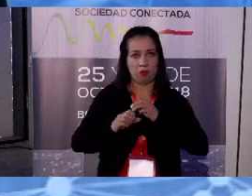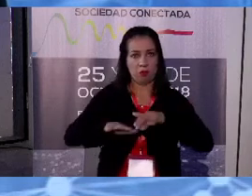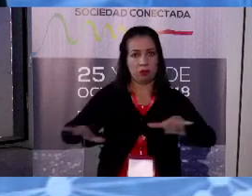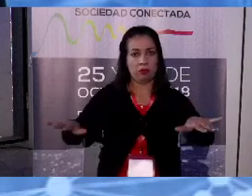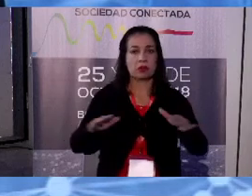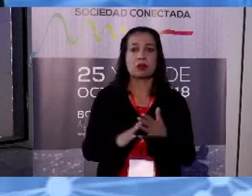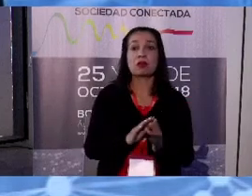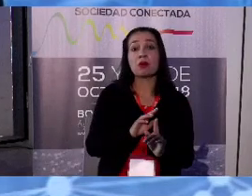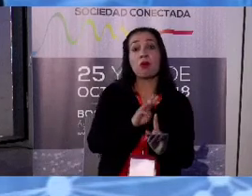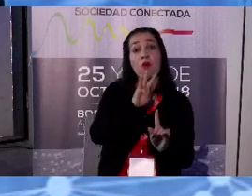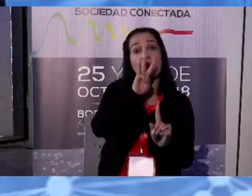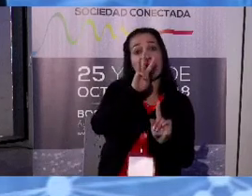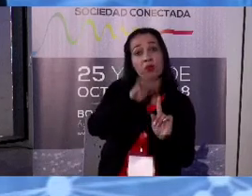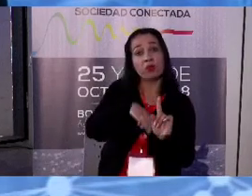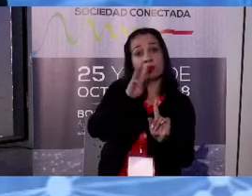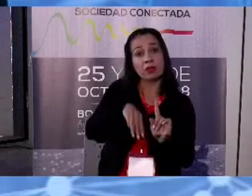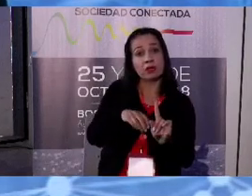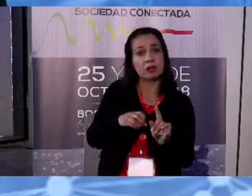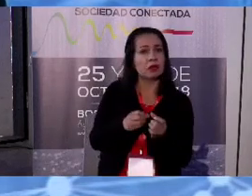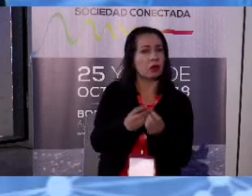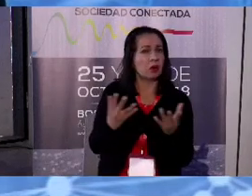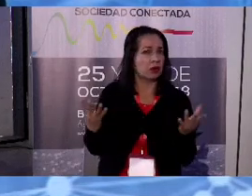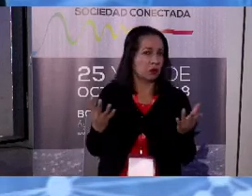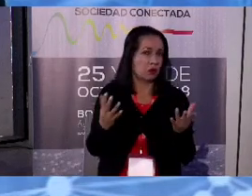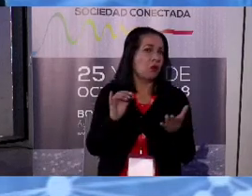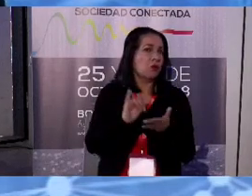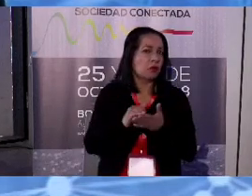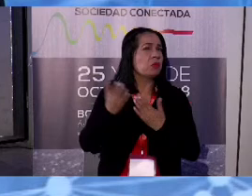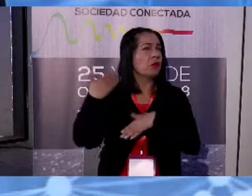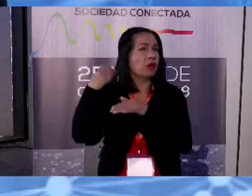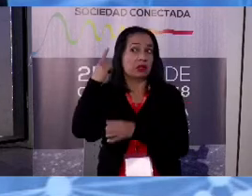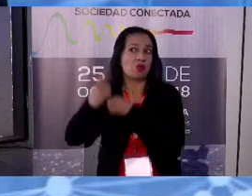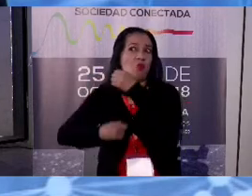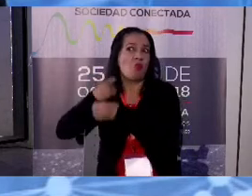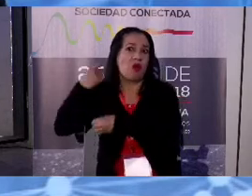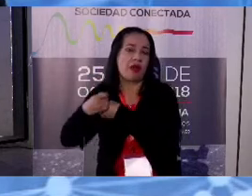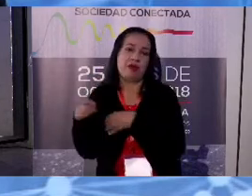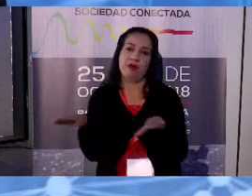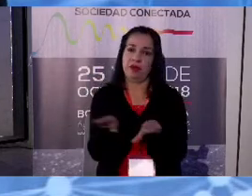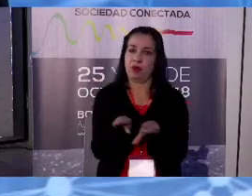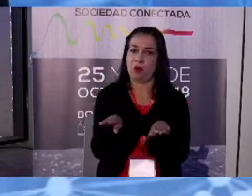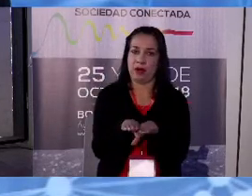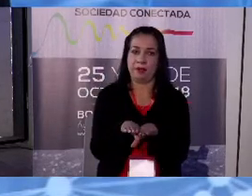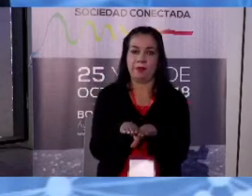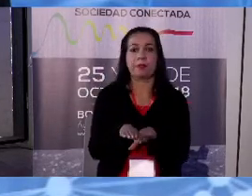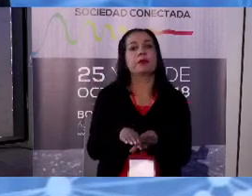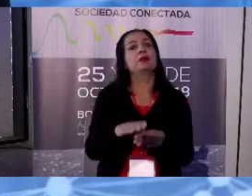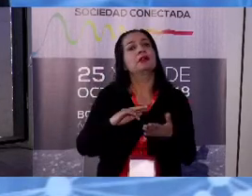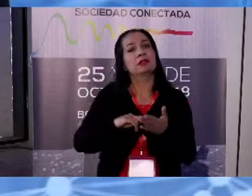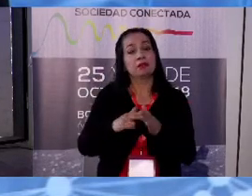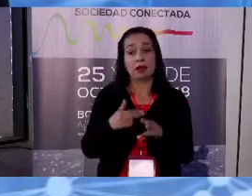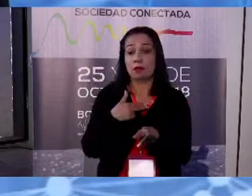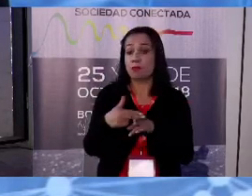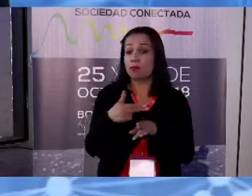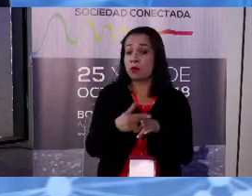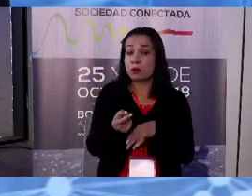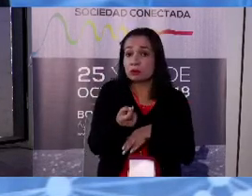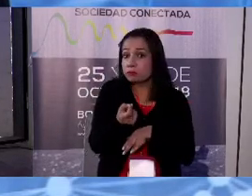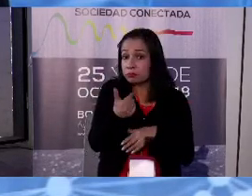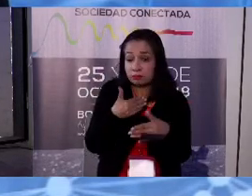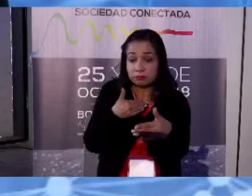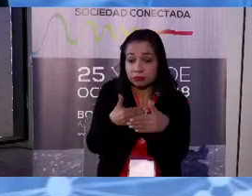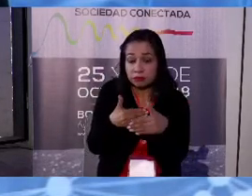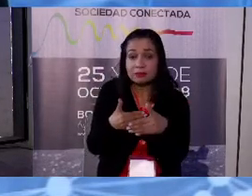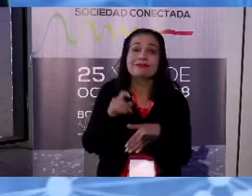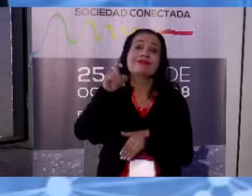trimestre lo que hace algunos años consumíamos en todo un año entonces pues eso lo que muestra es que en el cortísimo plazo tenemos requerimientos de